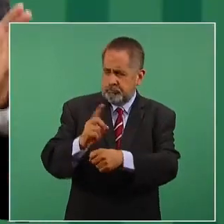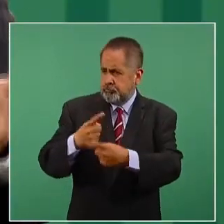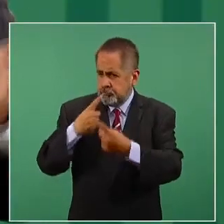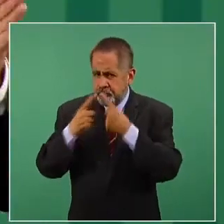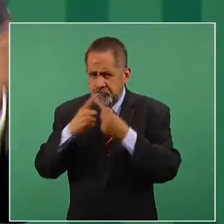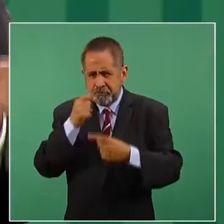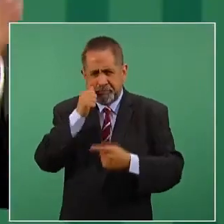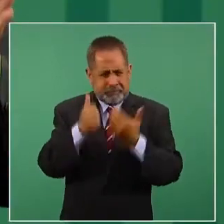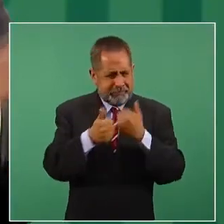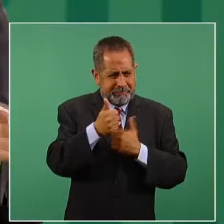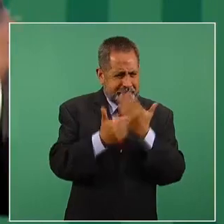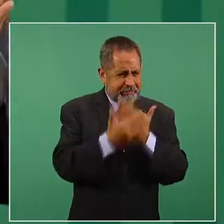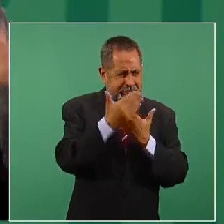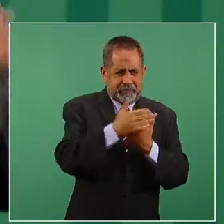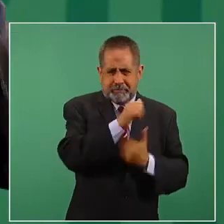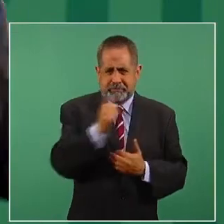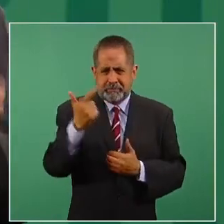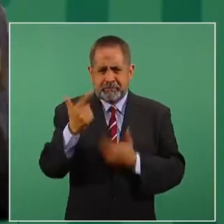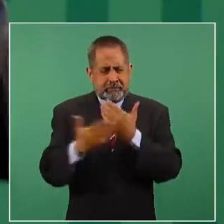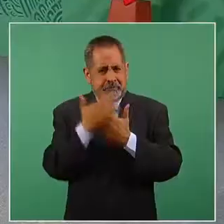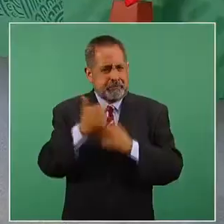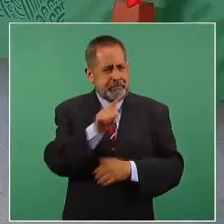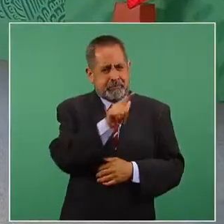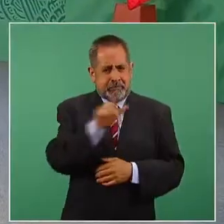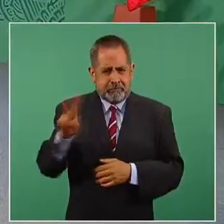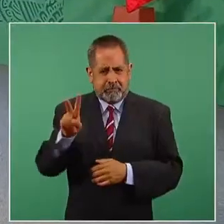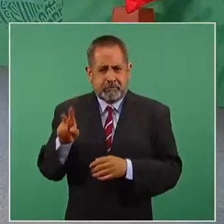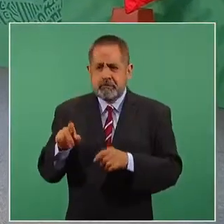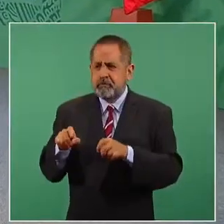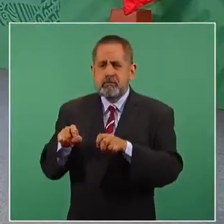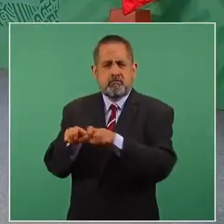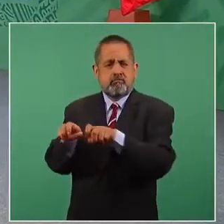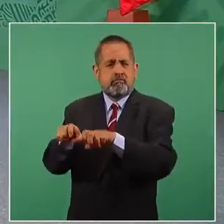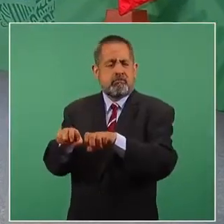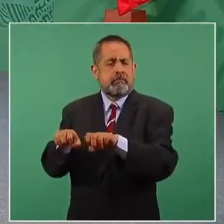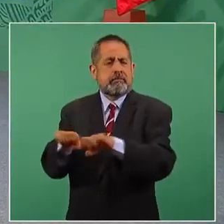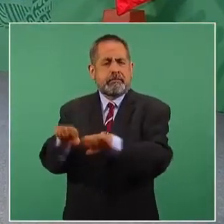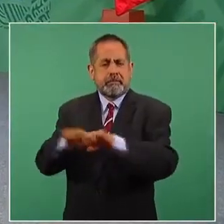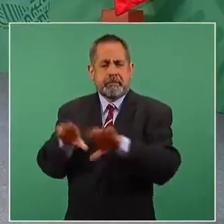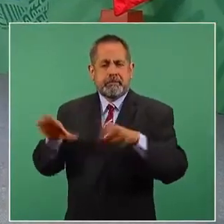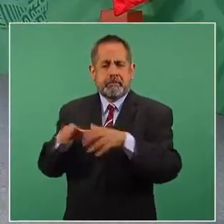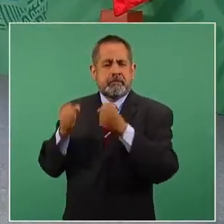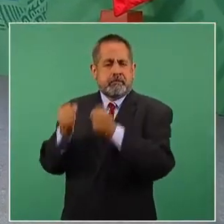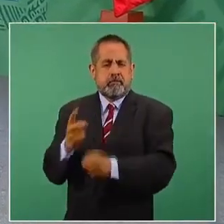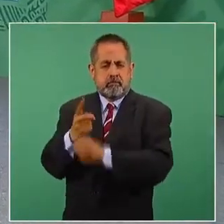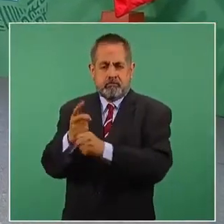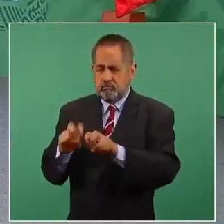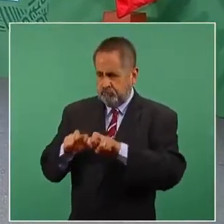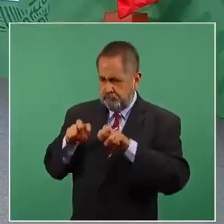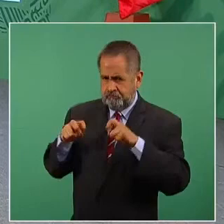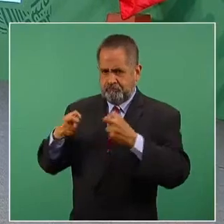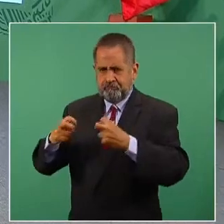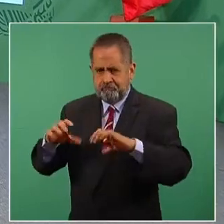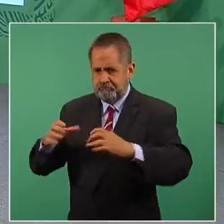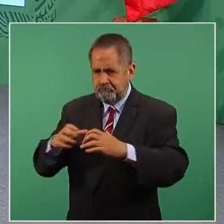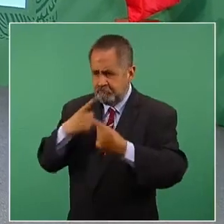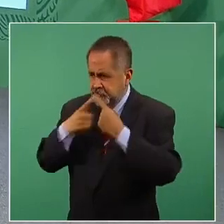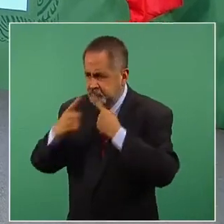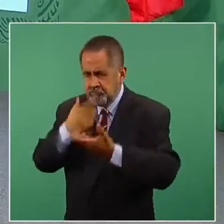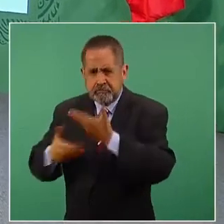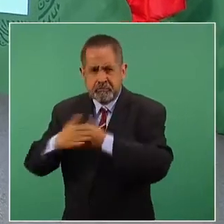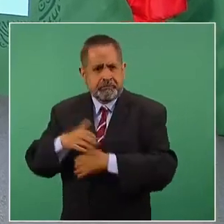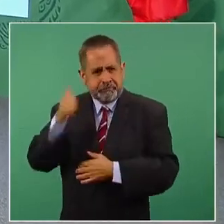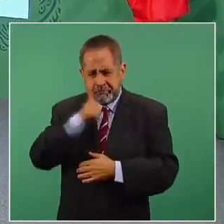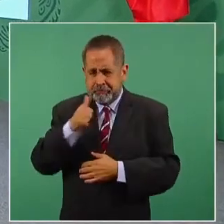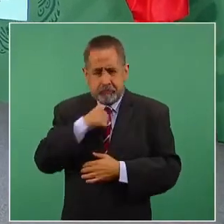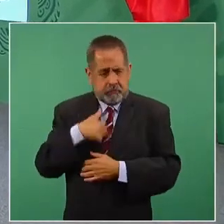de 6 a 7 de la mañana, de lunes a viernes, se reúne el gabinete de seguridad. Todos estamos. Yo